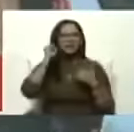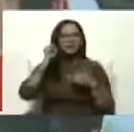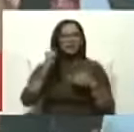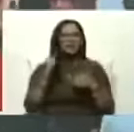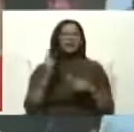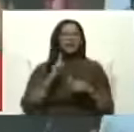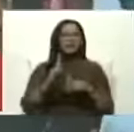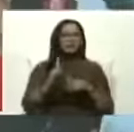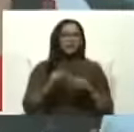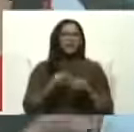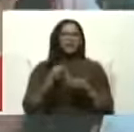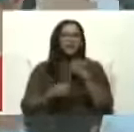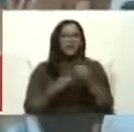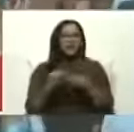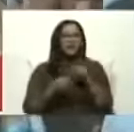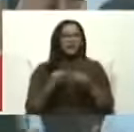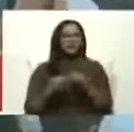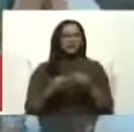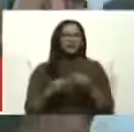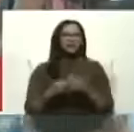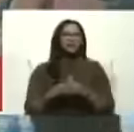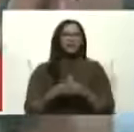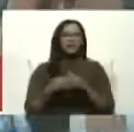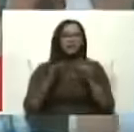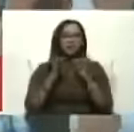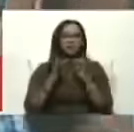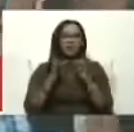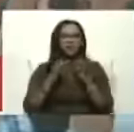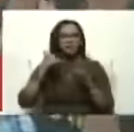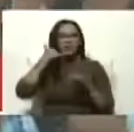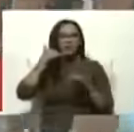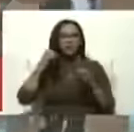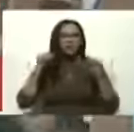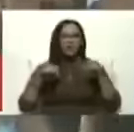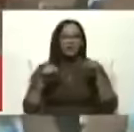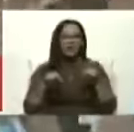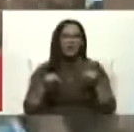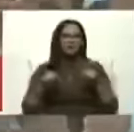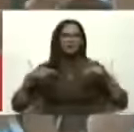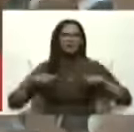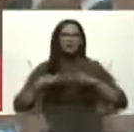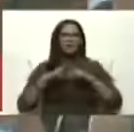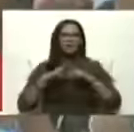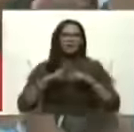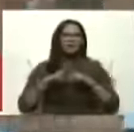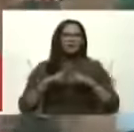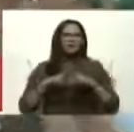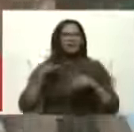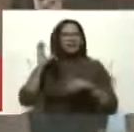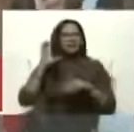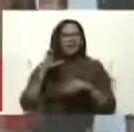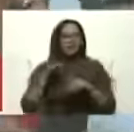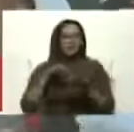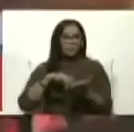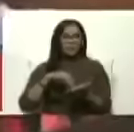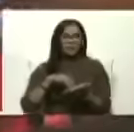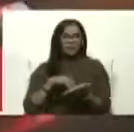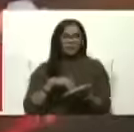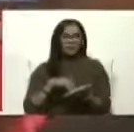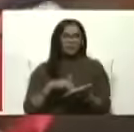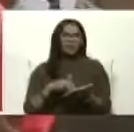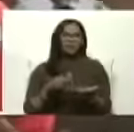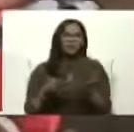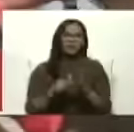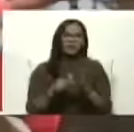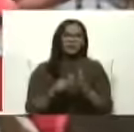por cierto, ha realizado un contacto telefónico en este gran encuentro en el estado de Miranda, pues